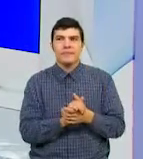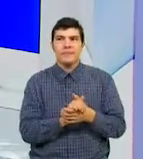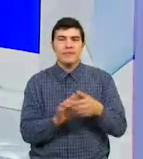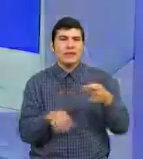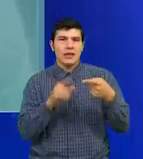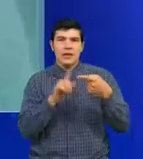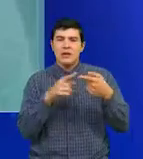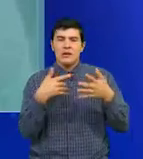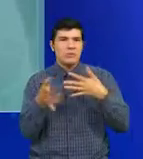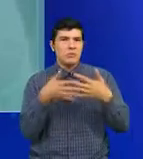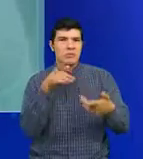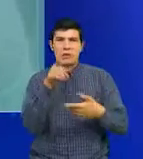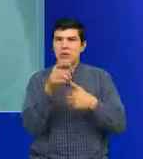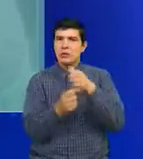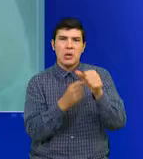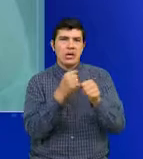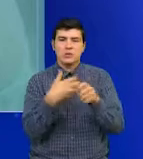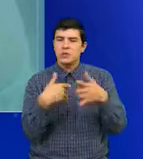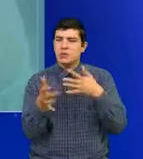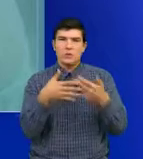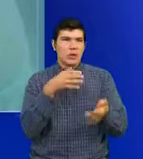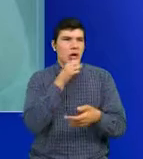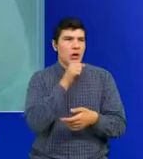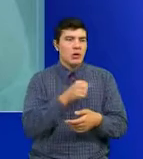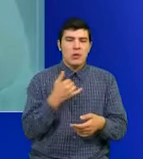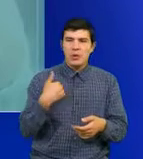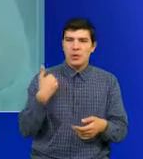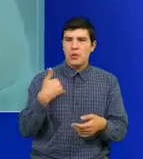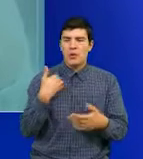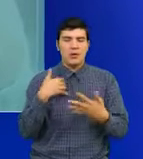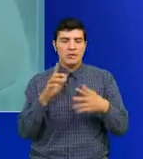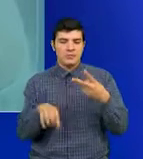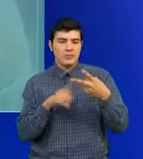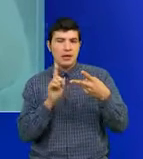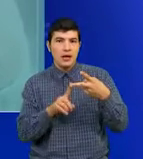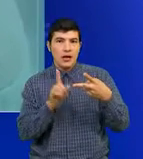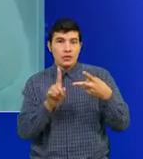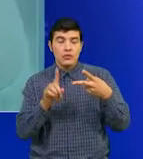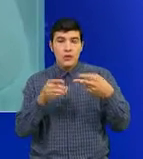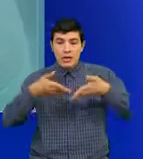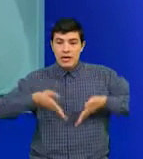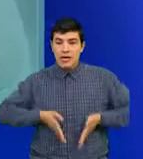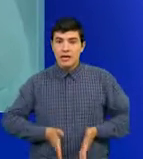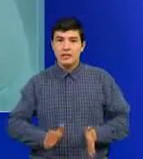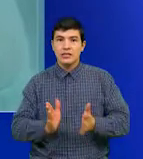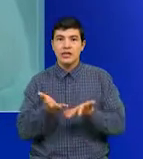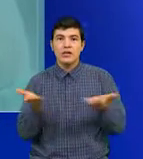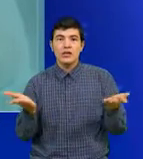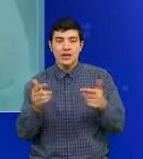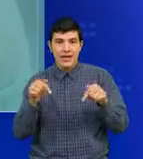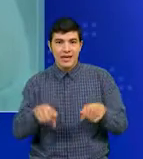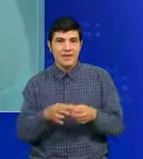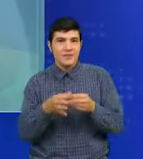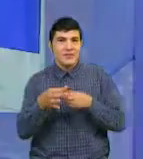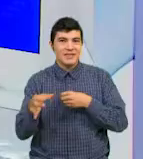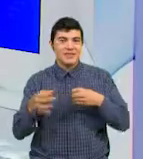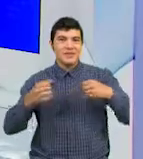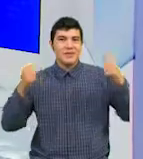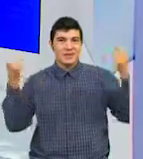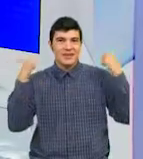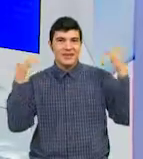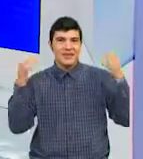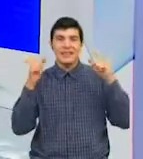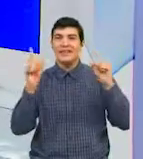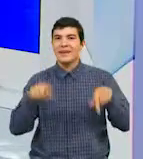edad, no importa la edad que tenga la persona que quiera aplicar a las vacantes. Segundo, tiene que ser nacido en el municipio de Piedecuesta y tercero, que